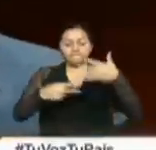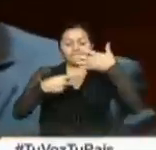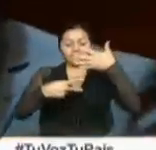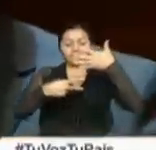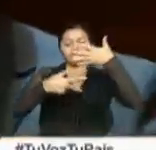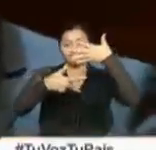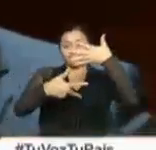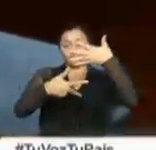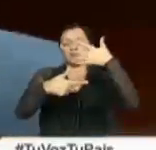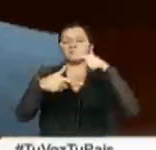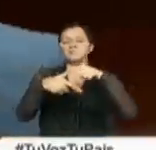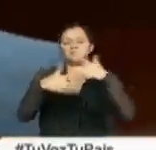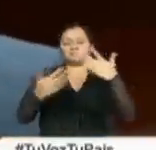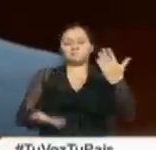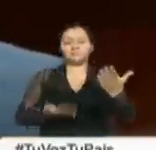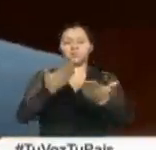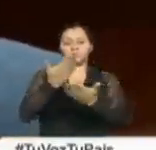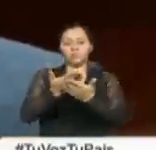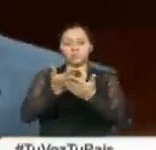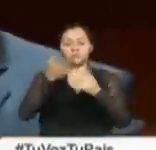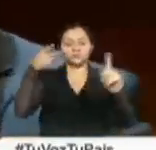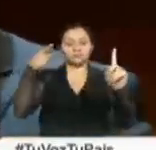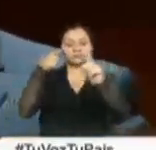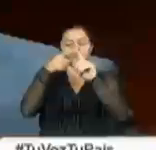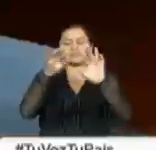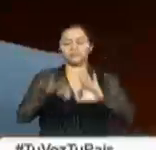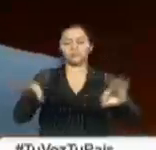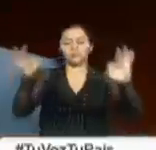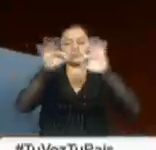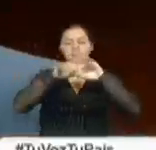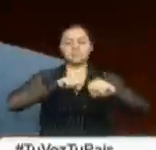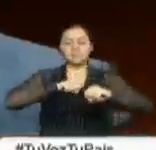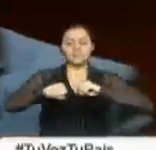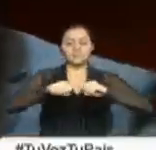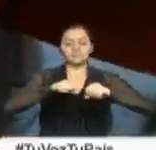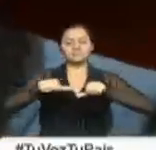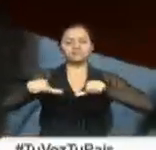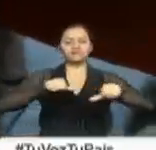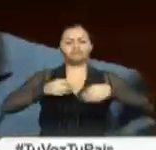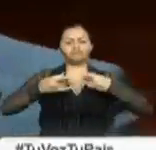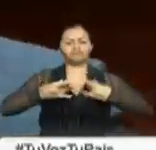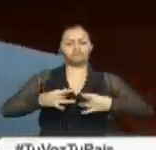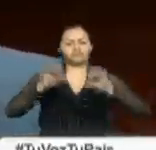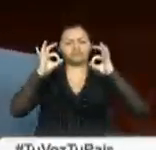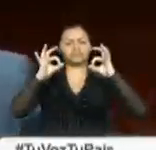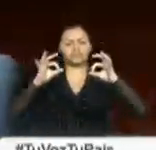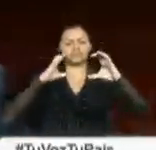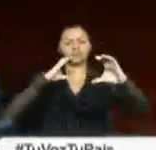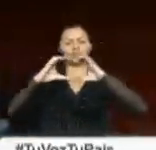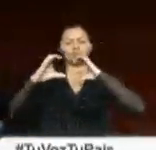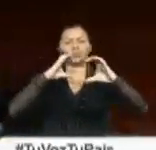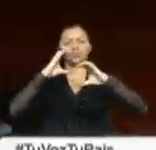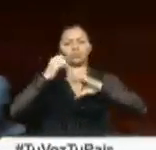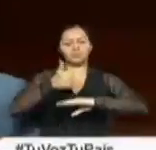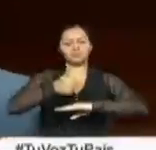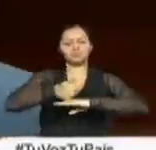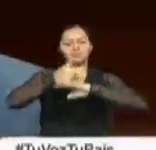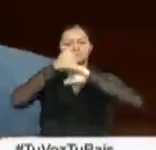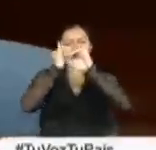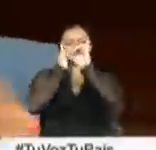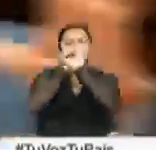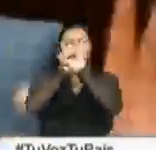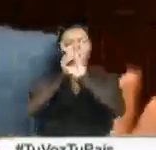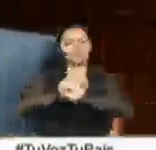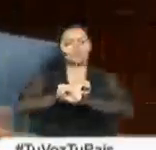lugar, planteamos como ejes una gestión administrativa eficiente y una comunicación institucional clara y